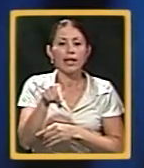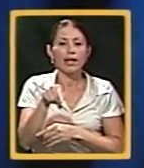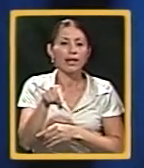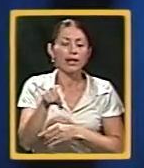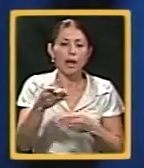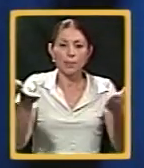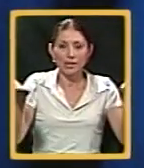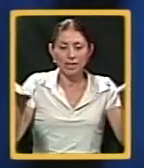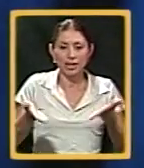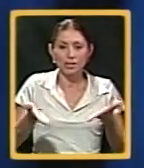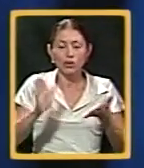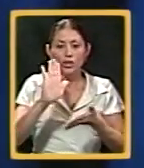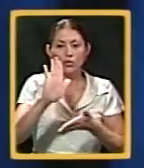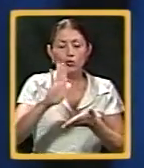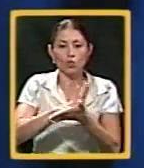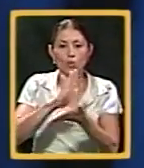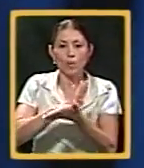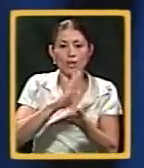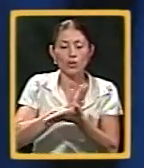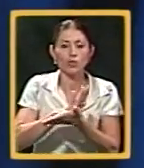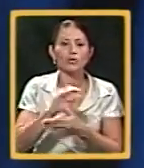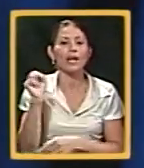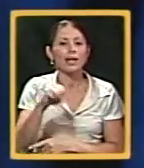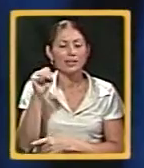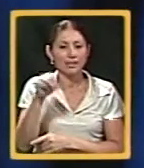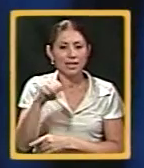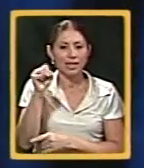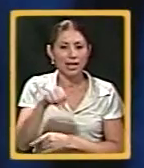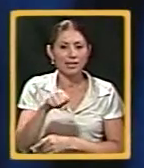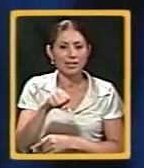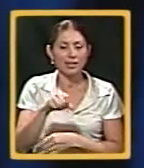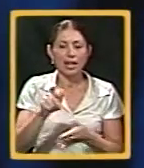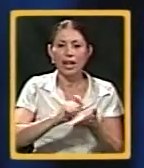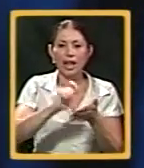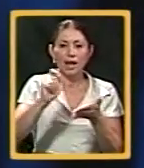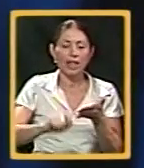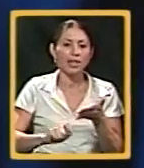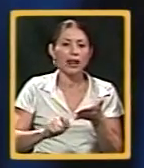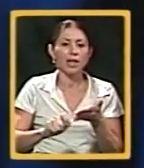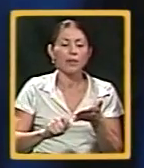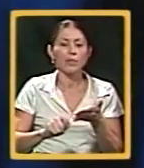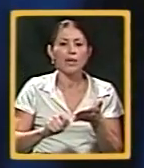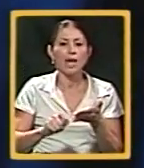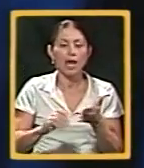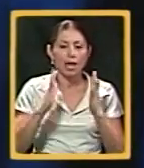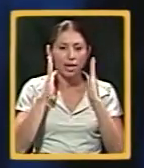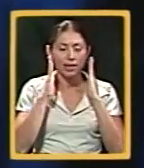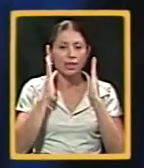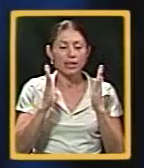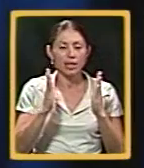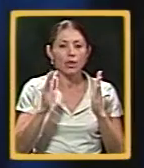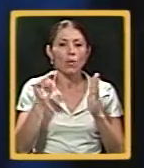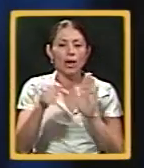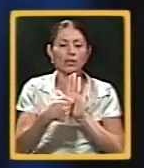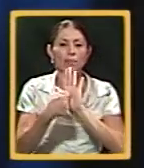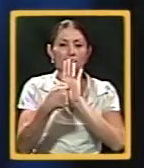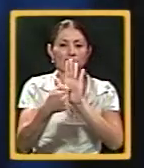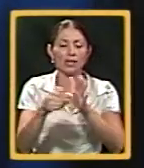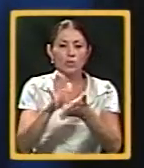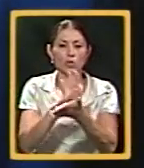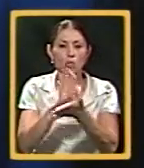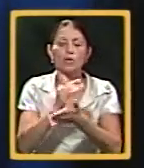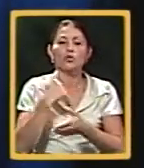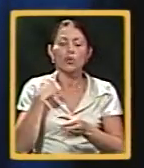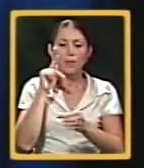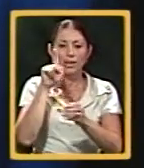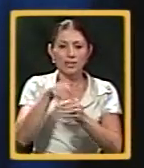la presentación de esos documentos. Así es, la academia intervino directamente en la presentación de esos documentos y yo participé en